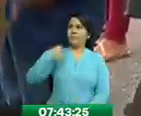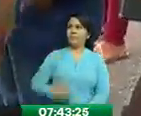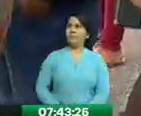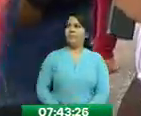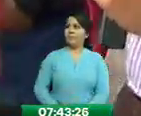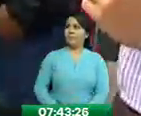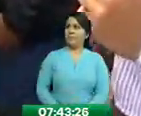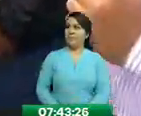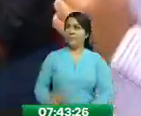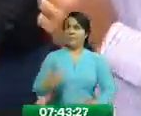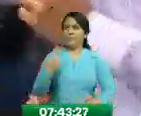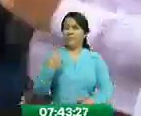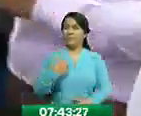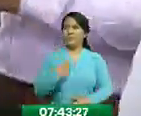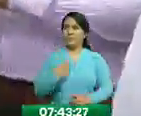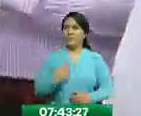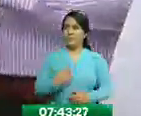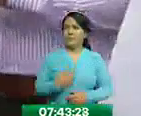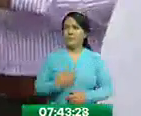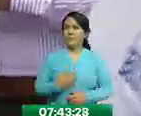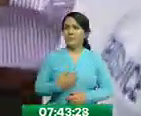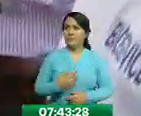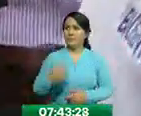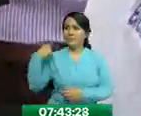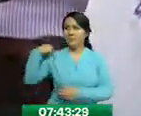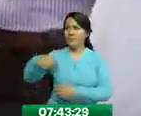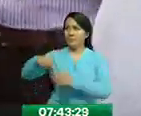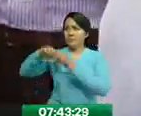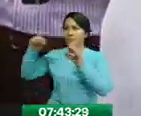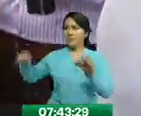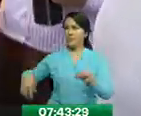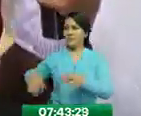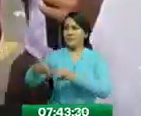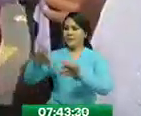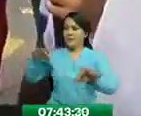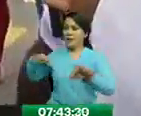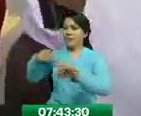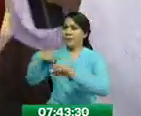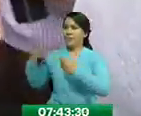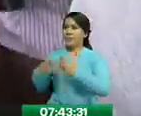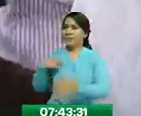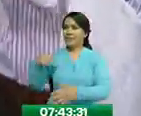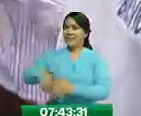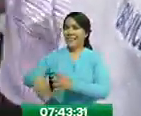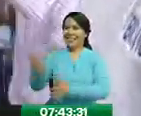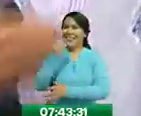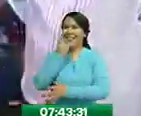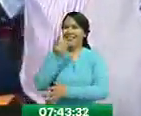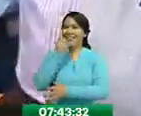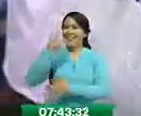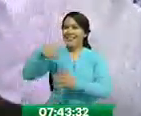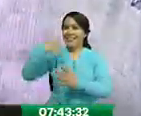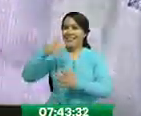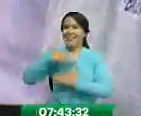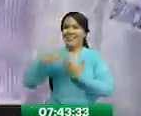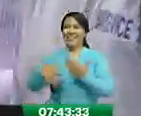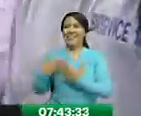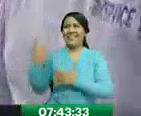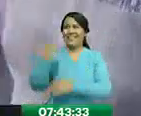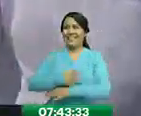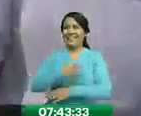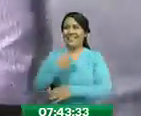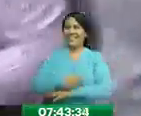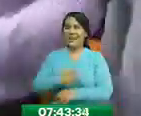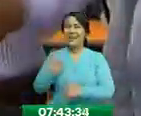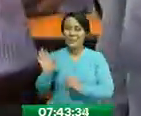llevo así, no, así. Pues ellos cogen, yo, por ejemplo, aquí le hablo, usted no se da cuenta, ya. La llevo ahí. Ya lleva la tarrina del desayuno. Claro, de todos los días. Para